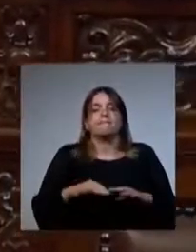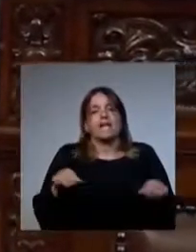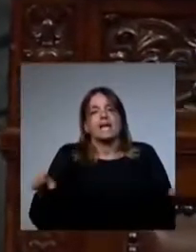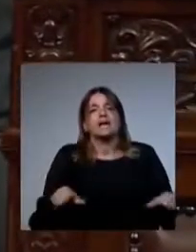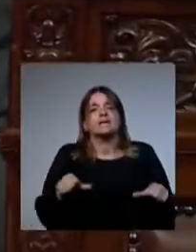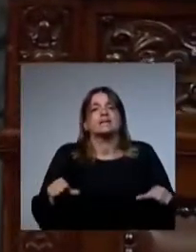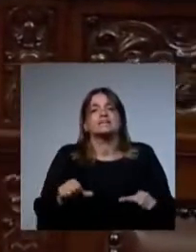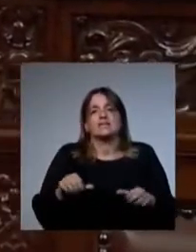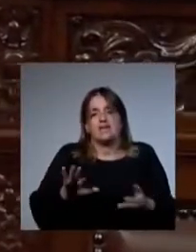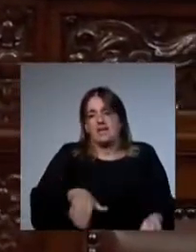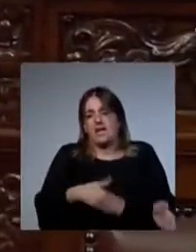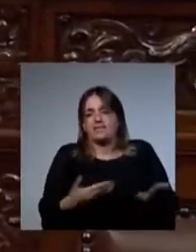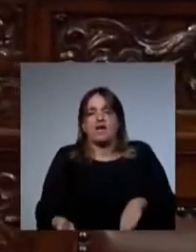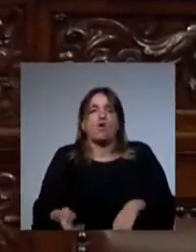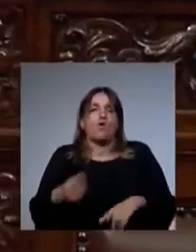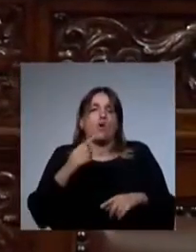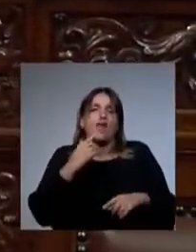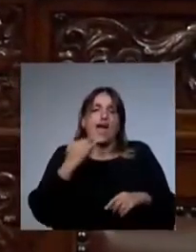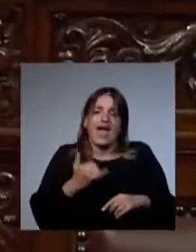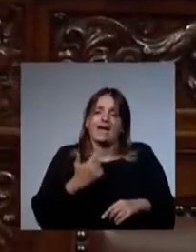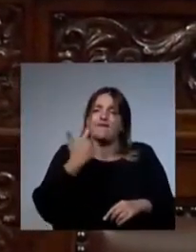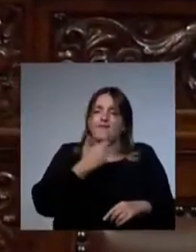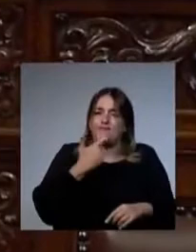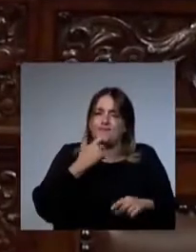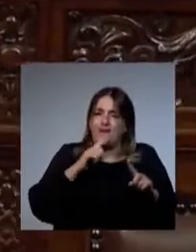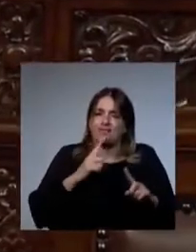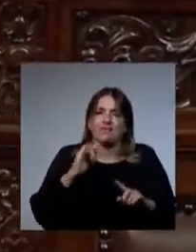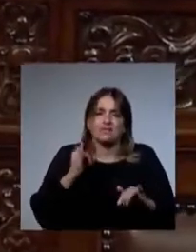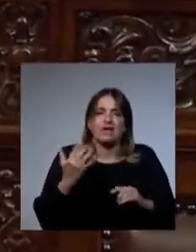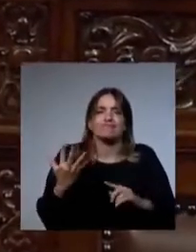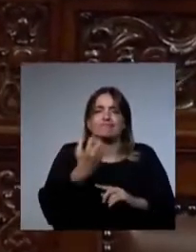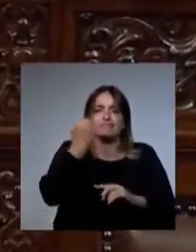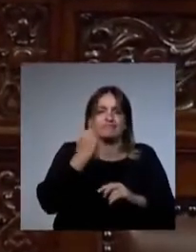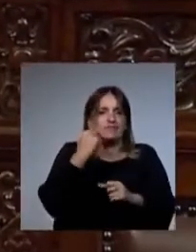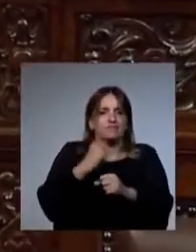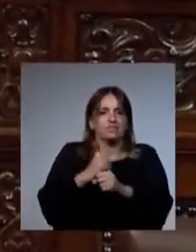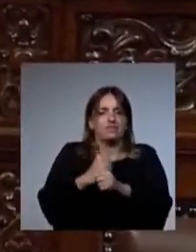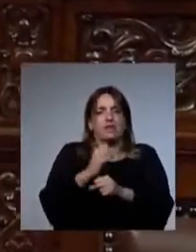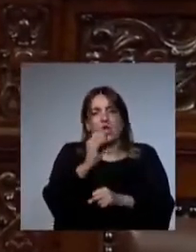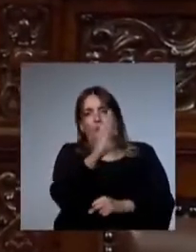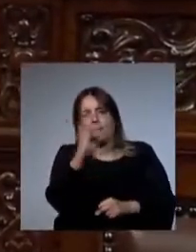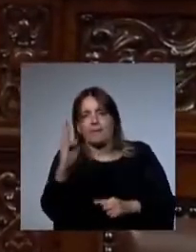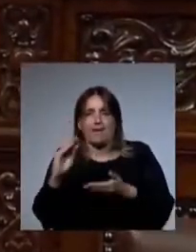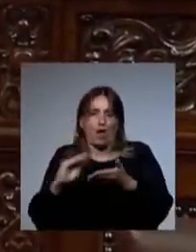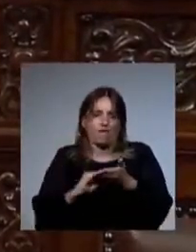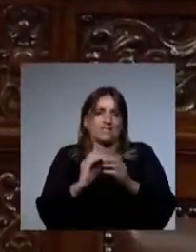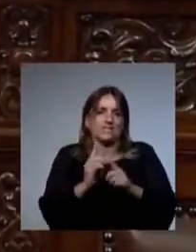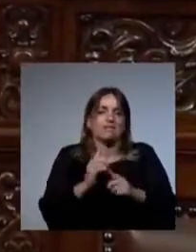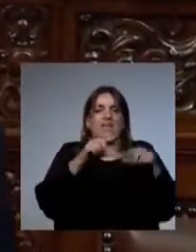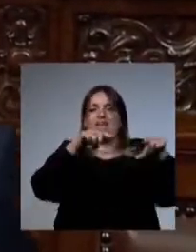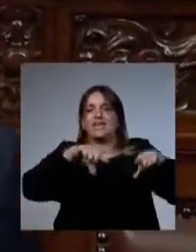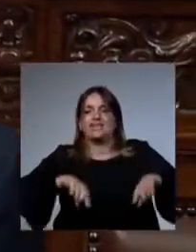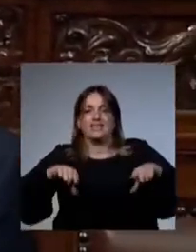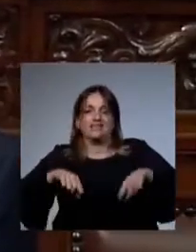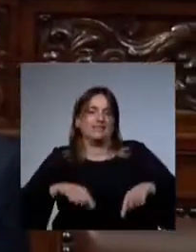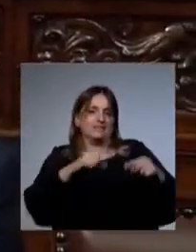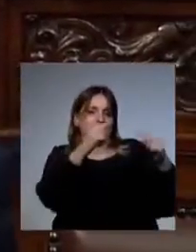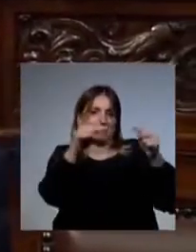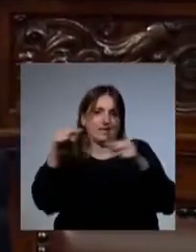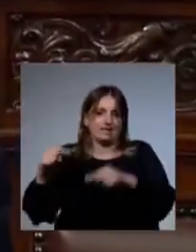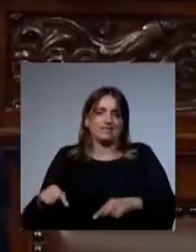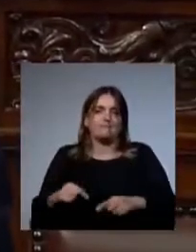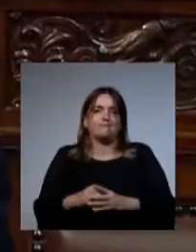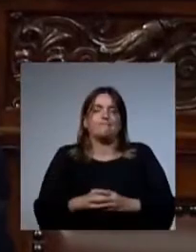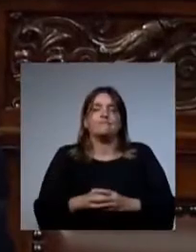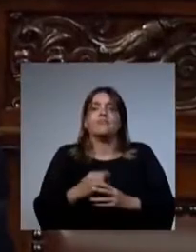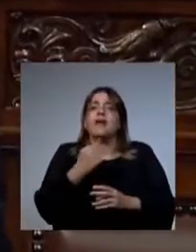que todavía hay un remanente que está detectado, en el cual está trabajando la UPP, intendencias,